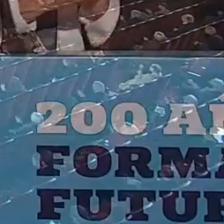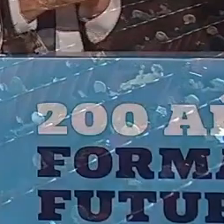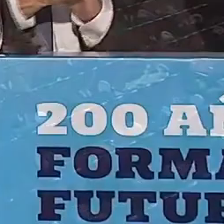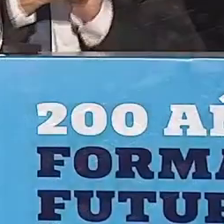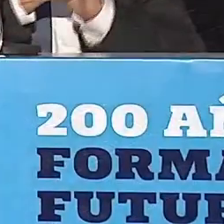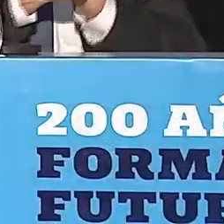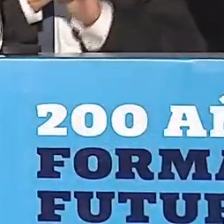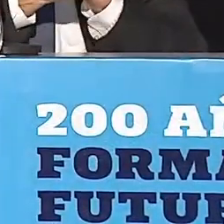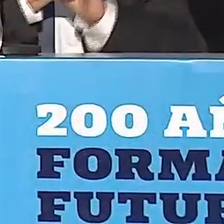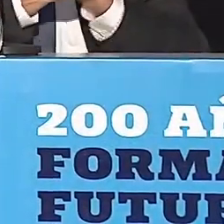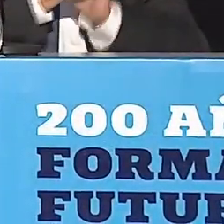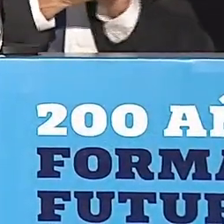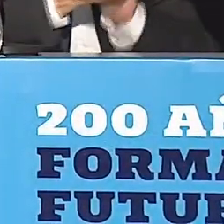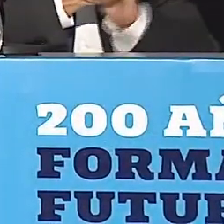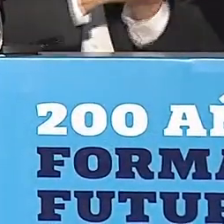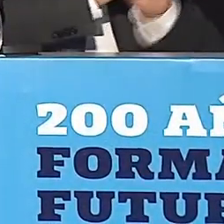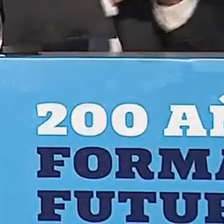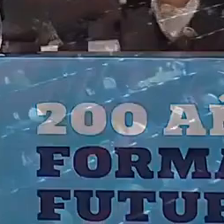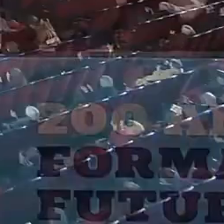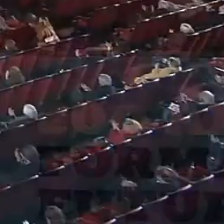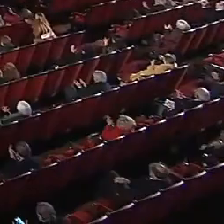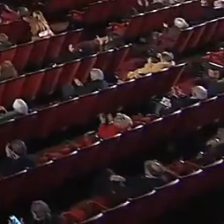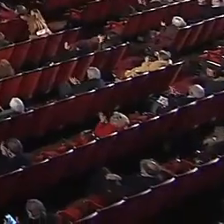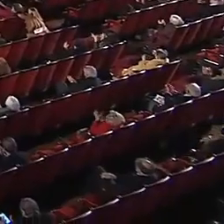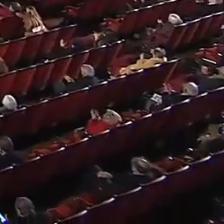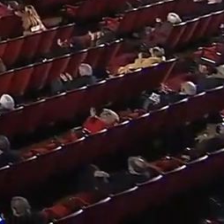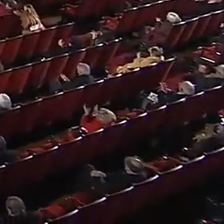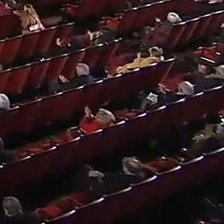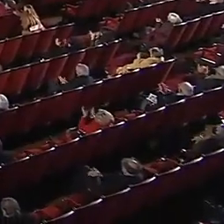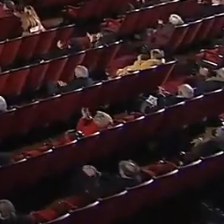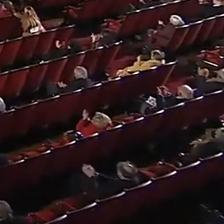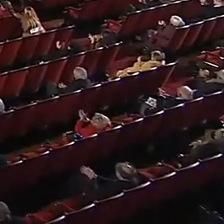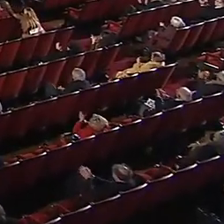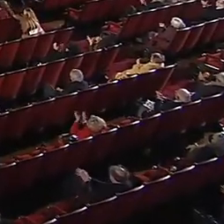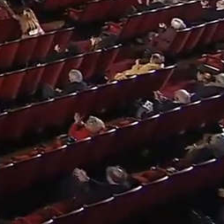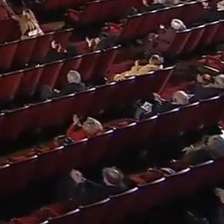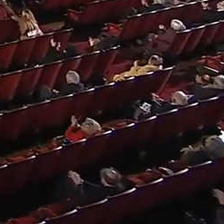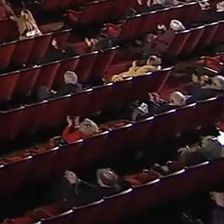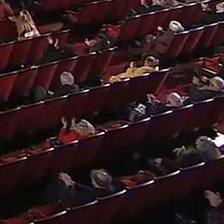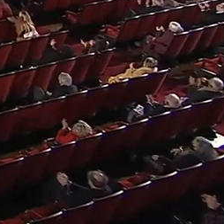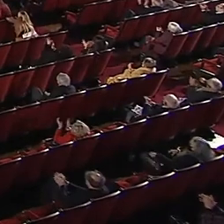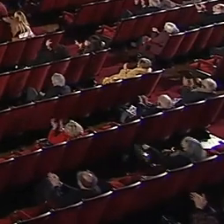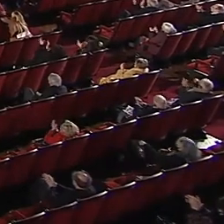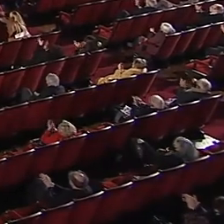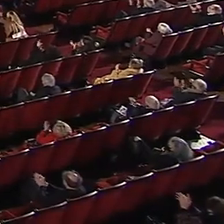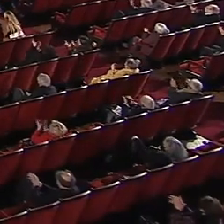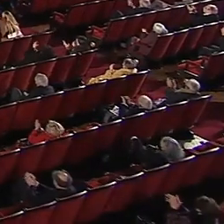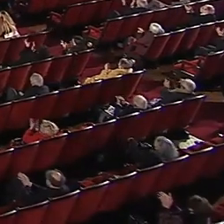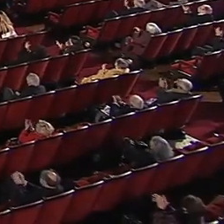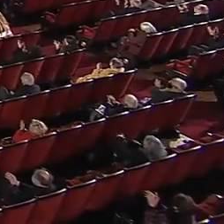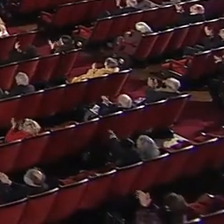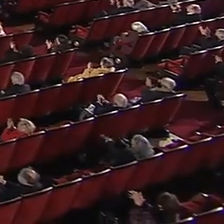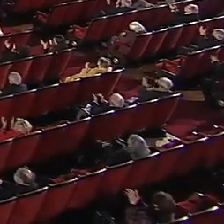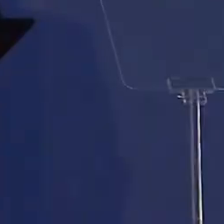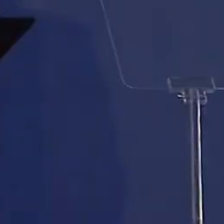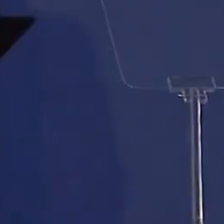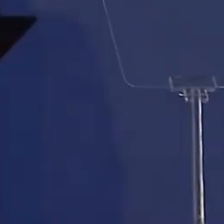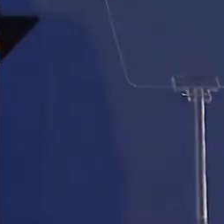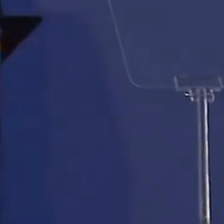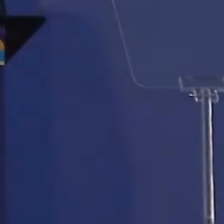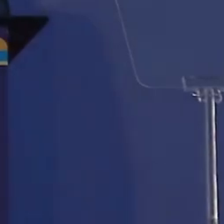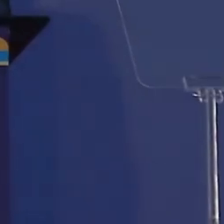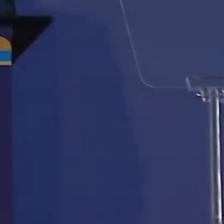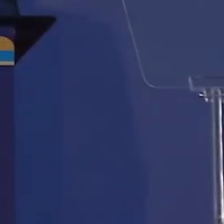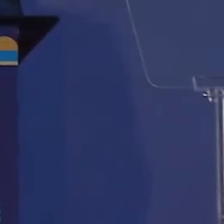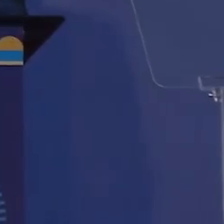Muchas gracias. Gracias por estar esta noche tan linda. Está Landrum. Y ahora sí, ahora...